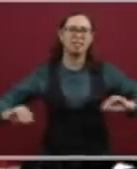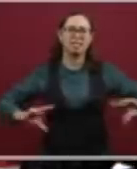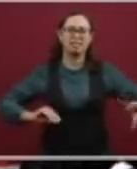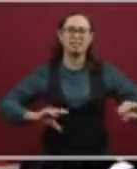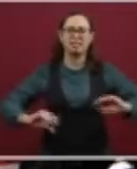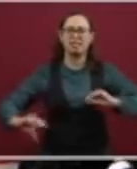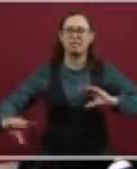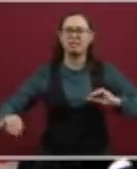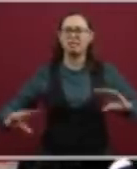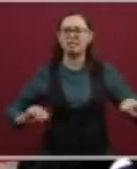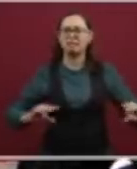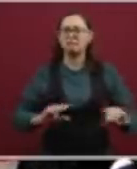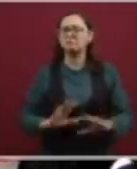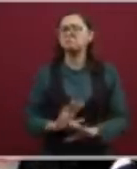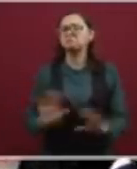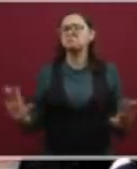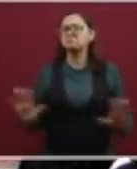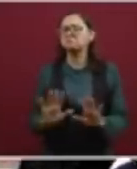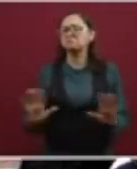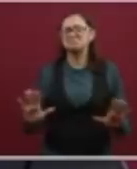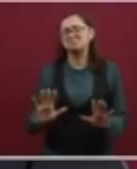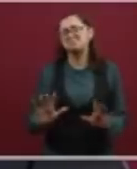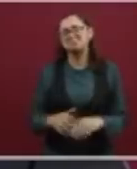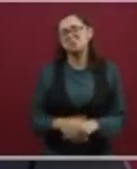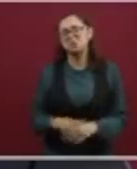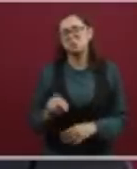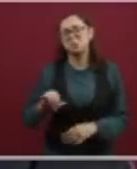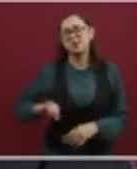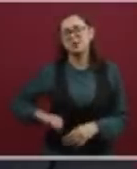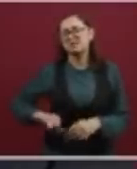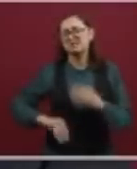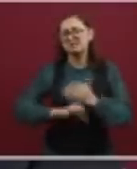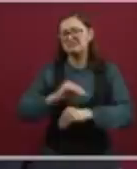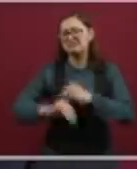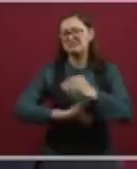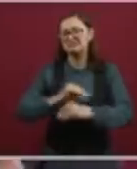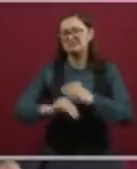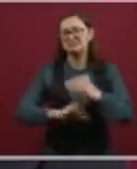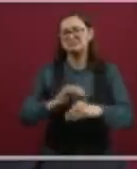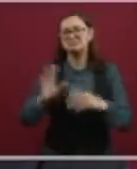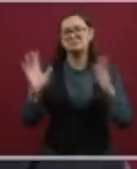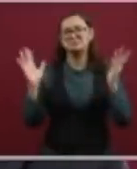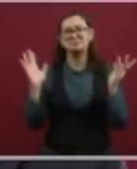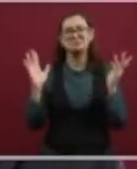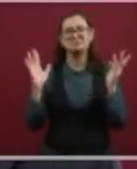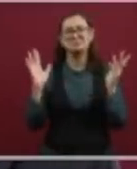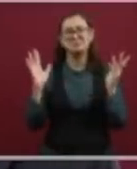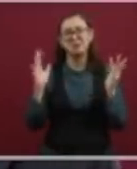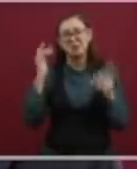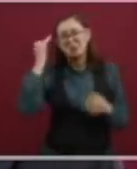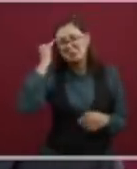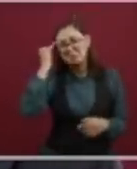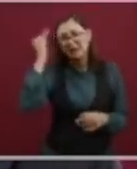No voy a polemizar. Sí, fíjense que estoy planteando que no,